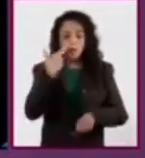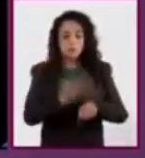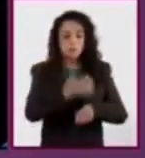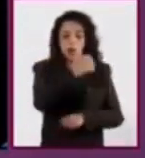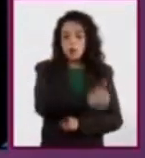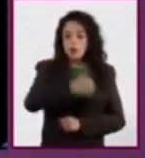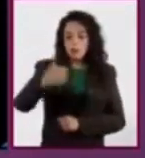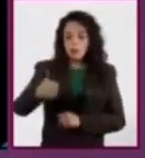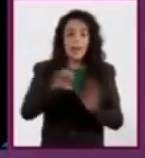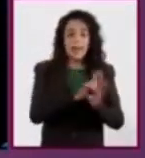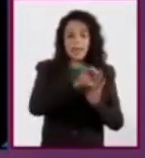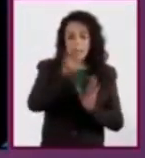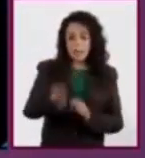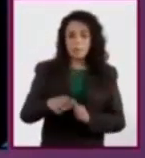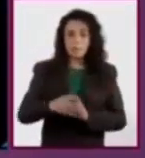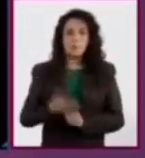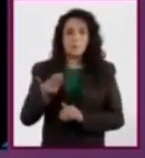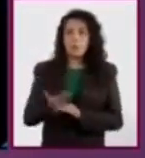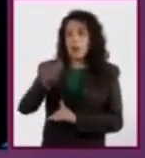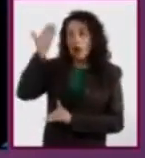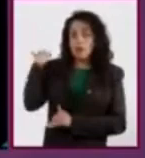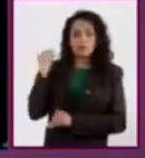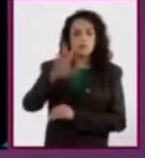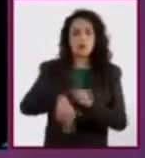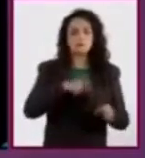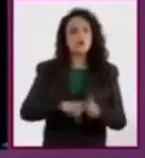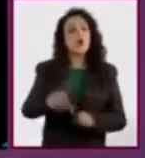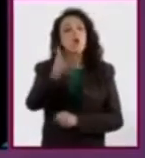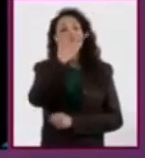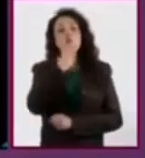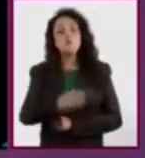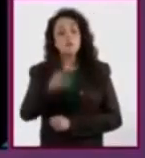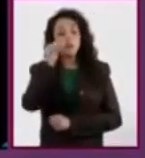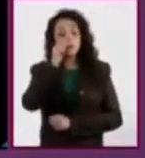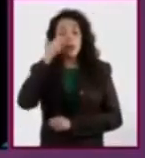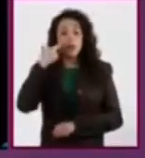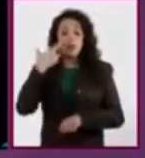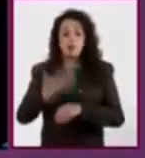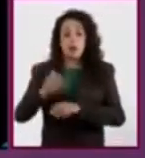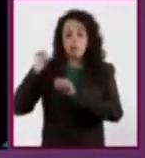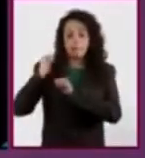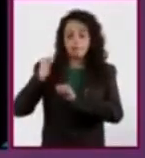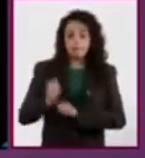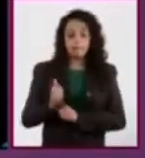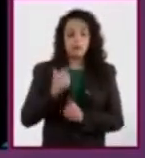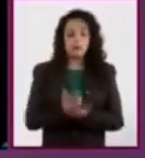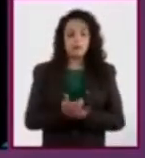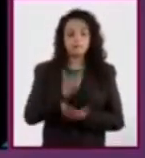Por ejemplo, antes era más común que el hombre fuera el encargado de sostener